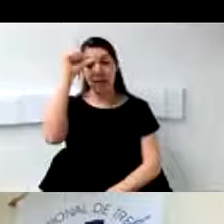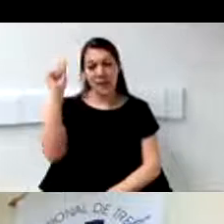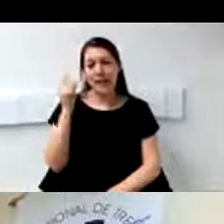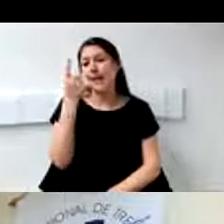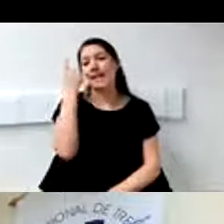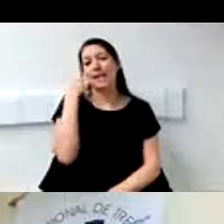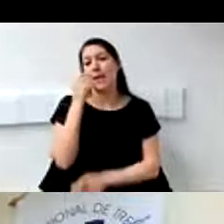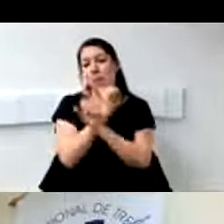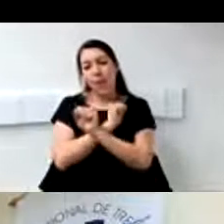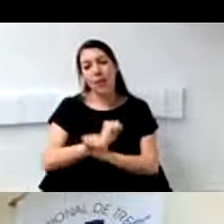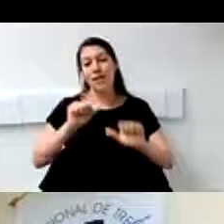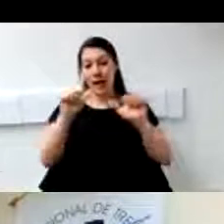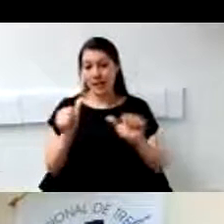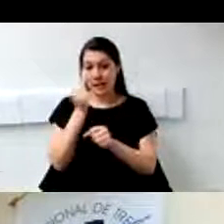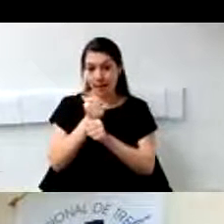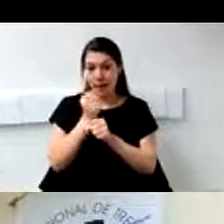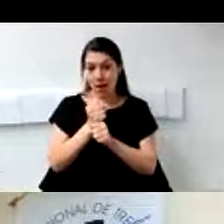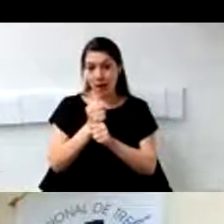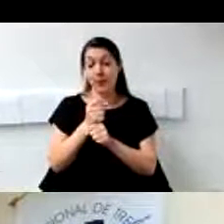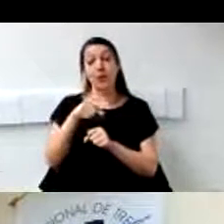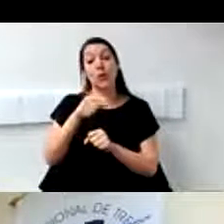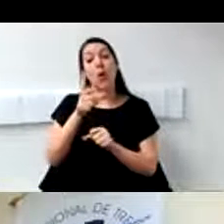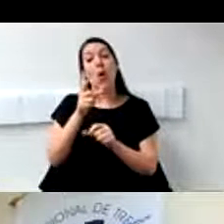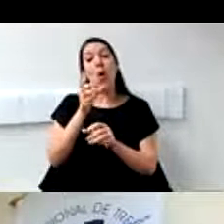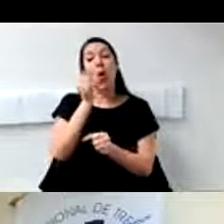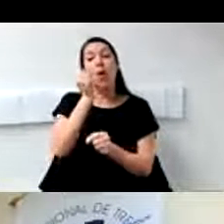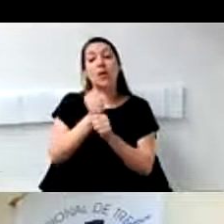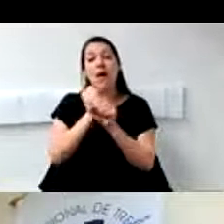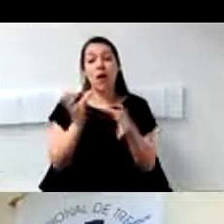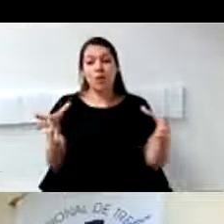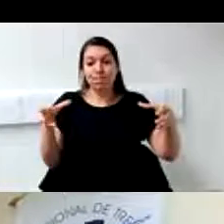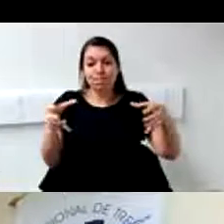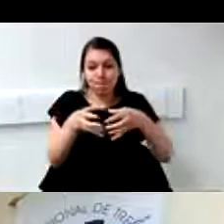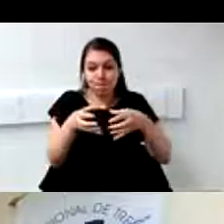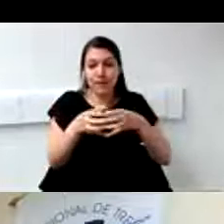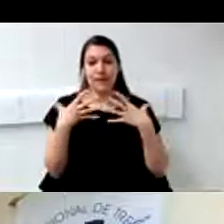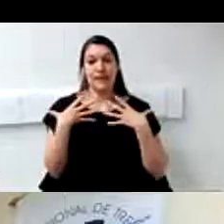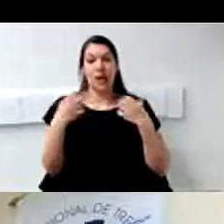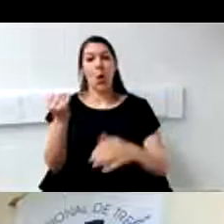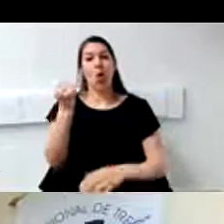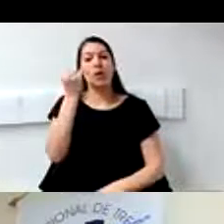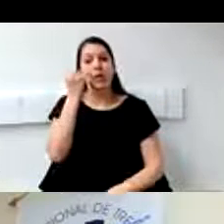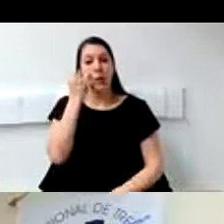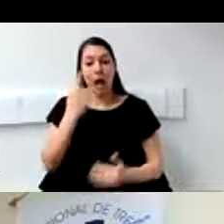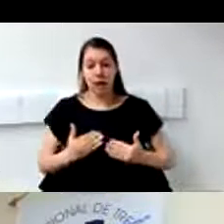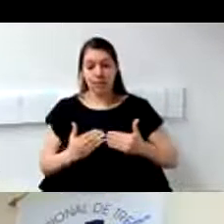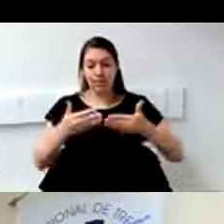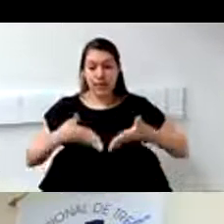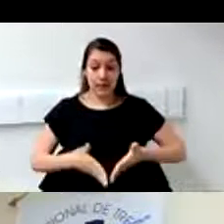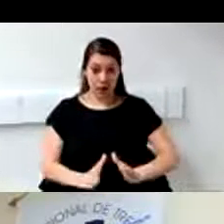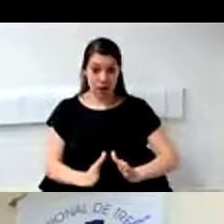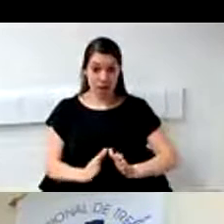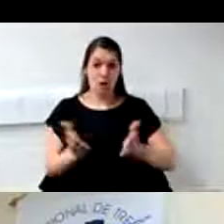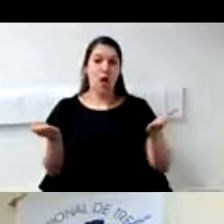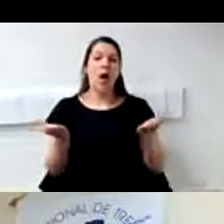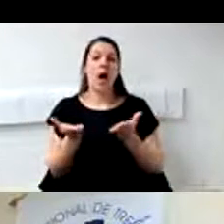hacer. Yo trabajo en la Cátedra de Salud Sexual y Reproductiva, justamente, que antes era Materno Infantil y ahora pasa a llamarse